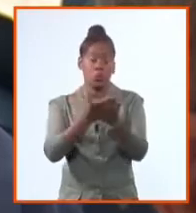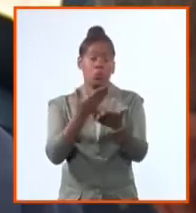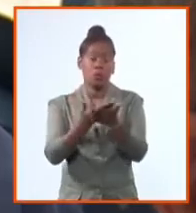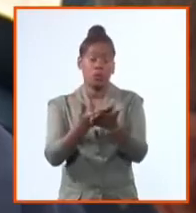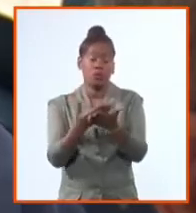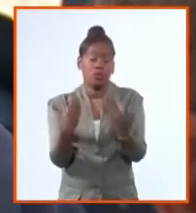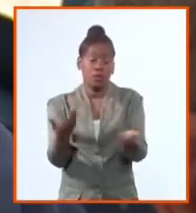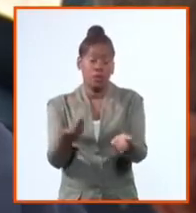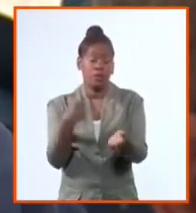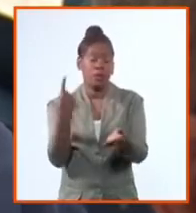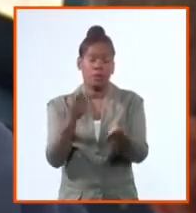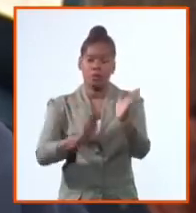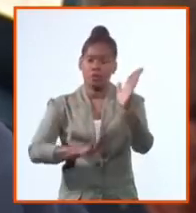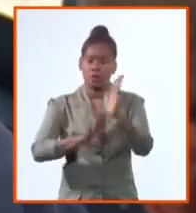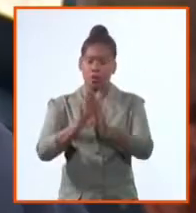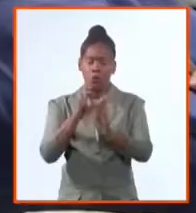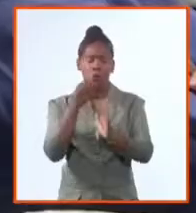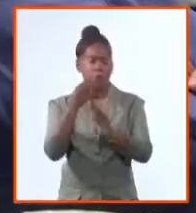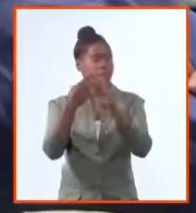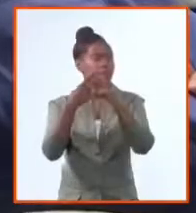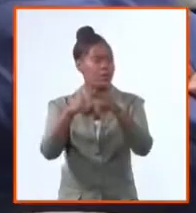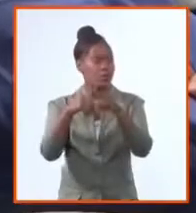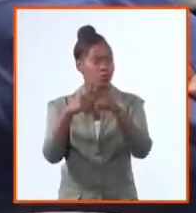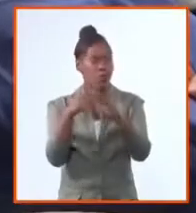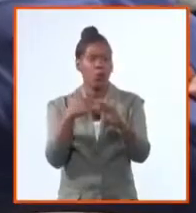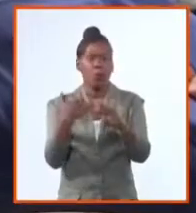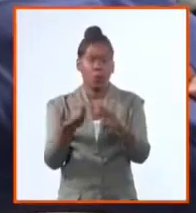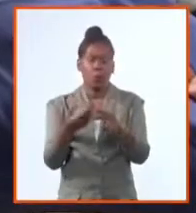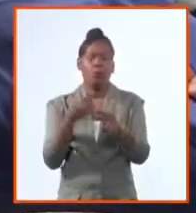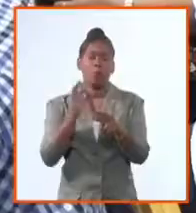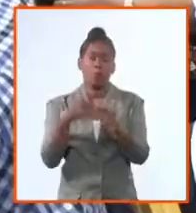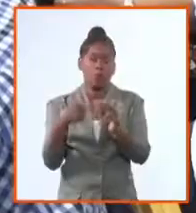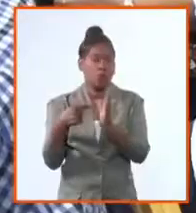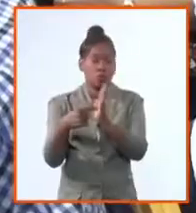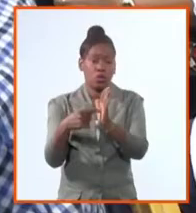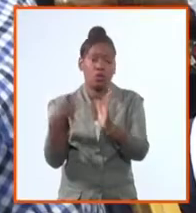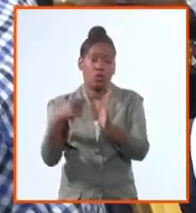manera de cómo las vamos a implementar y de cómo las vamos